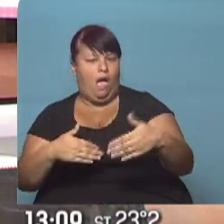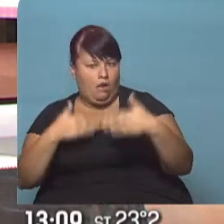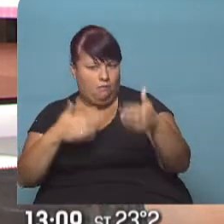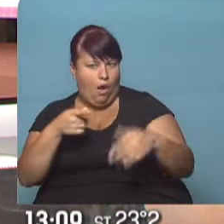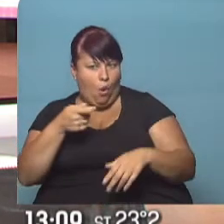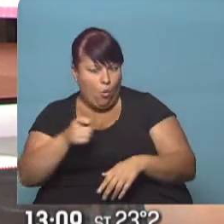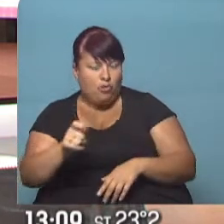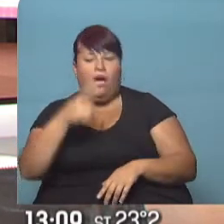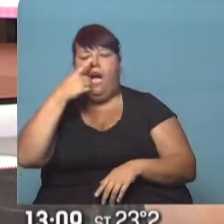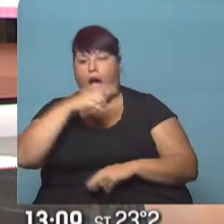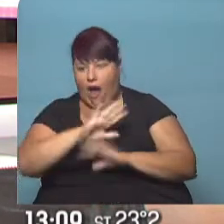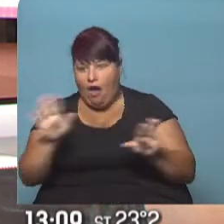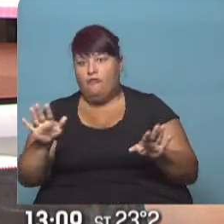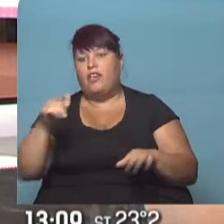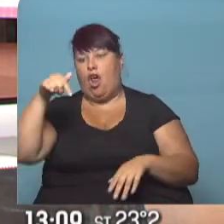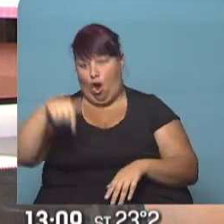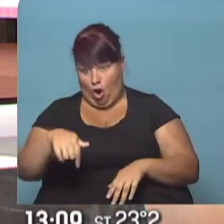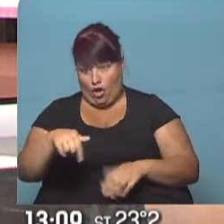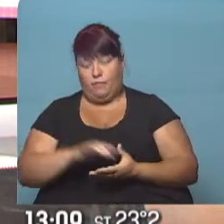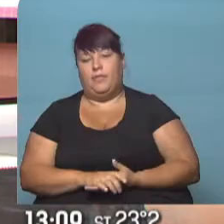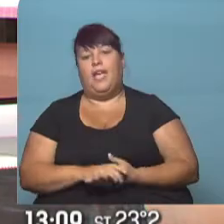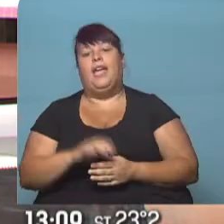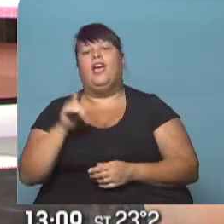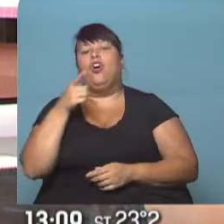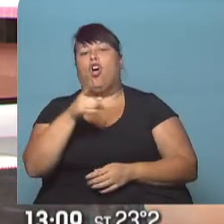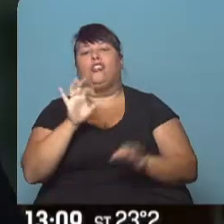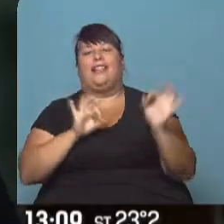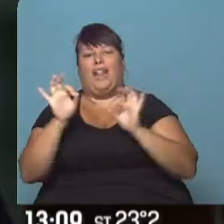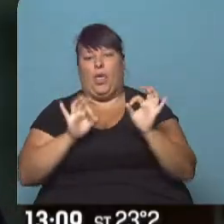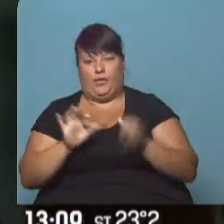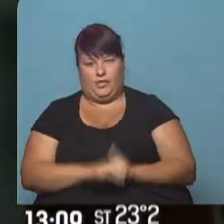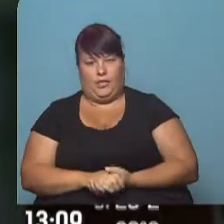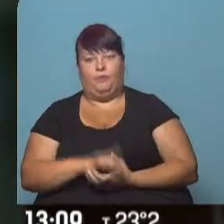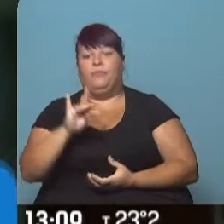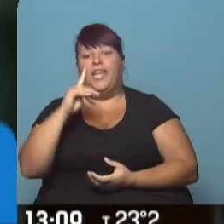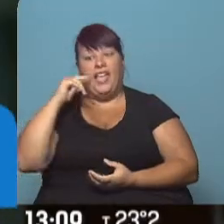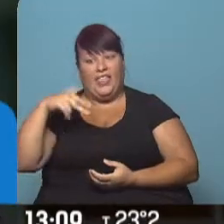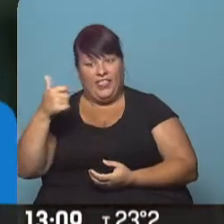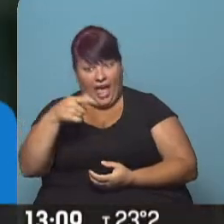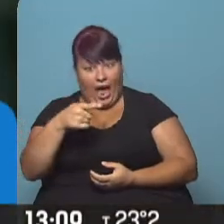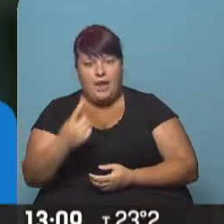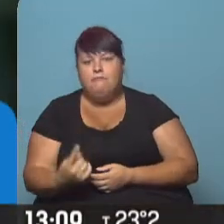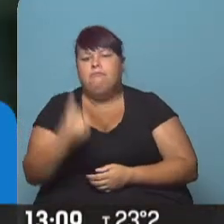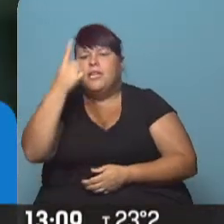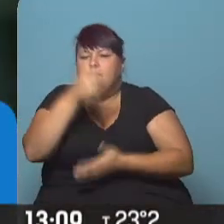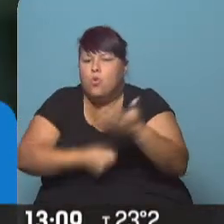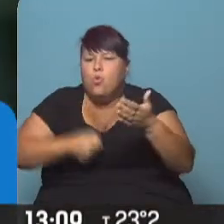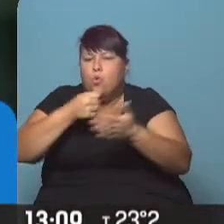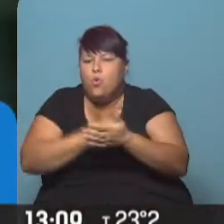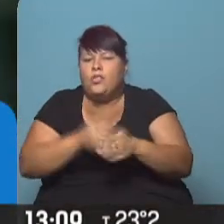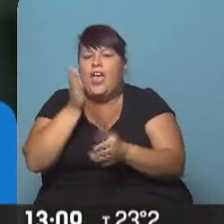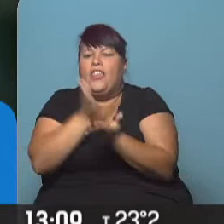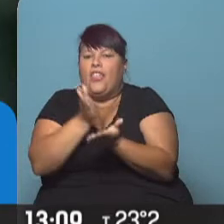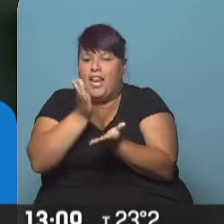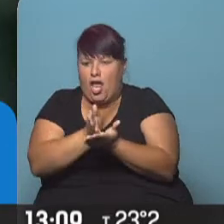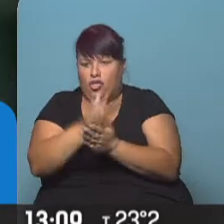este juicio. Bueno, finalmente es el día de hoy. Travesticidio. Diana, una de las primeras luchadoras de los